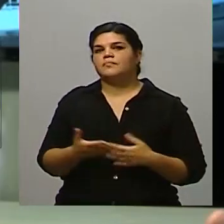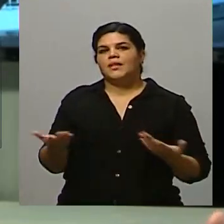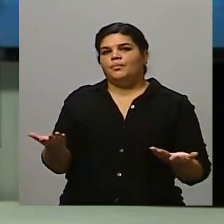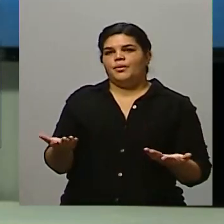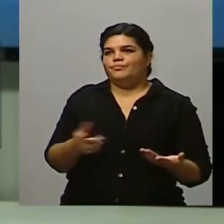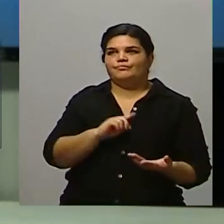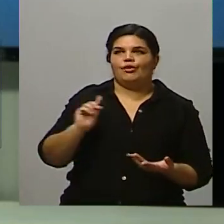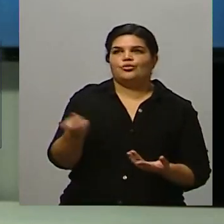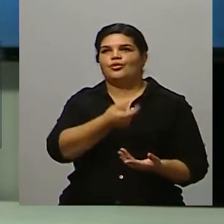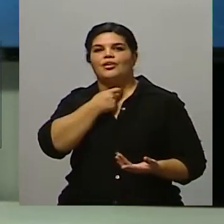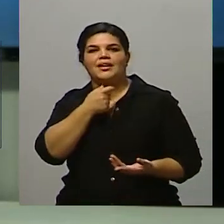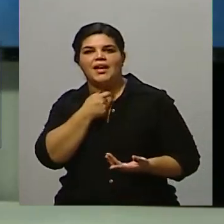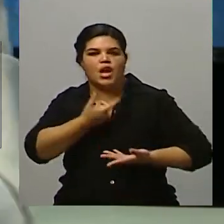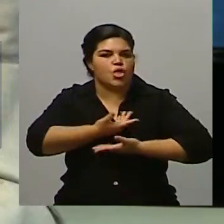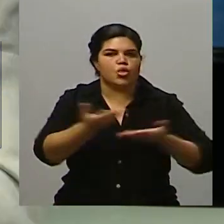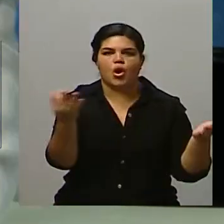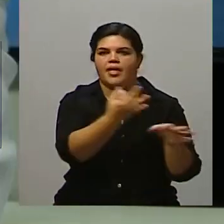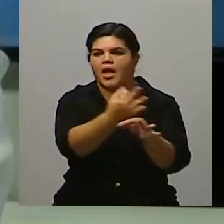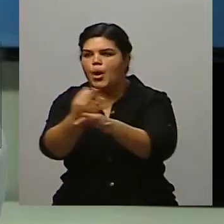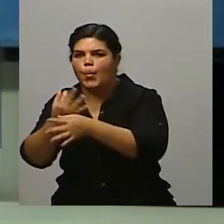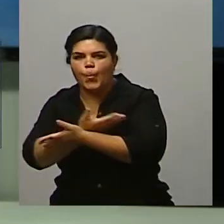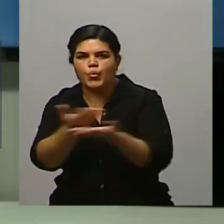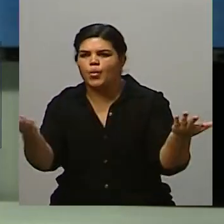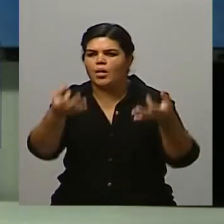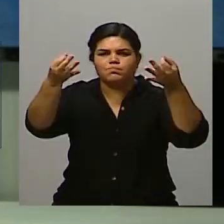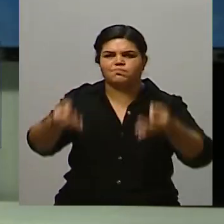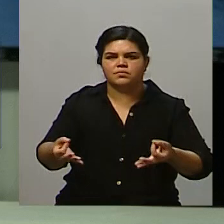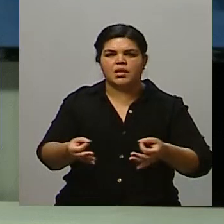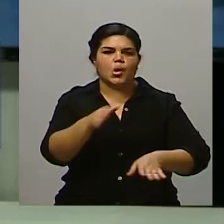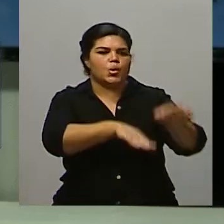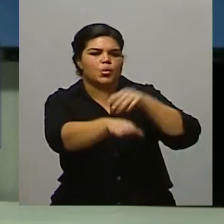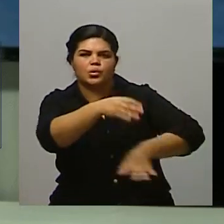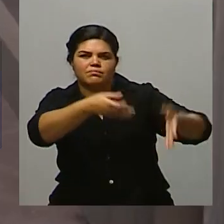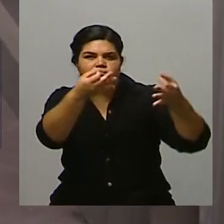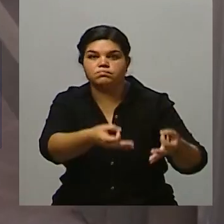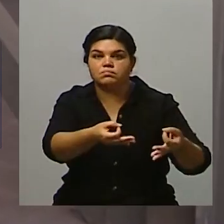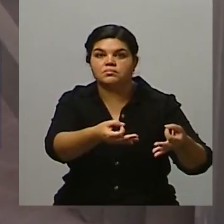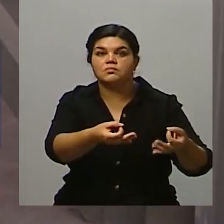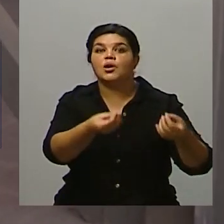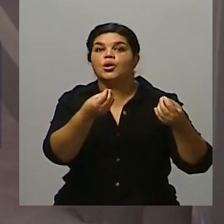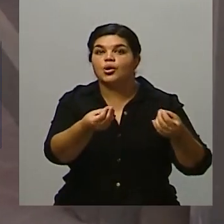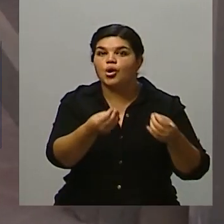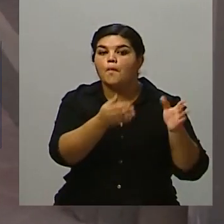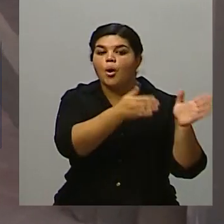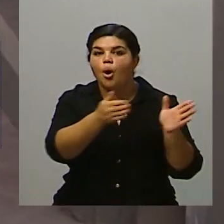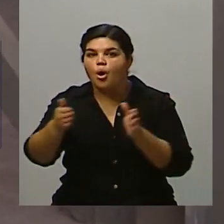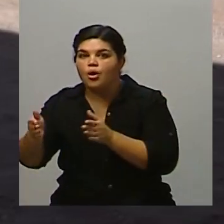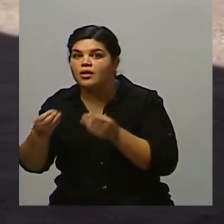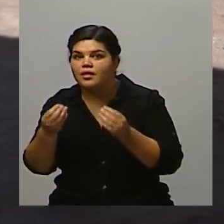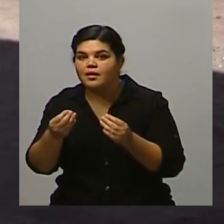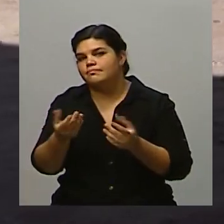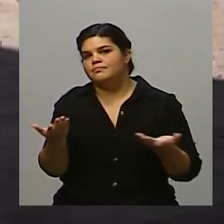escuelas, todas las rutas, claro, por supuesto, y uno tiene que elegir. Claro. ¿No? Los criterios de selección van a provenir de la magnitud de la